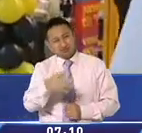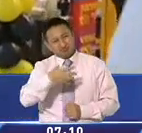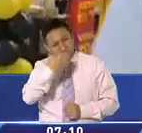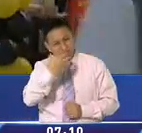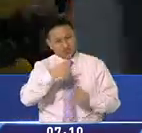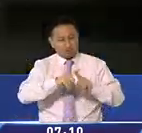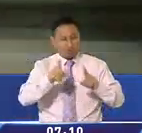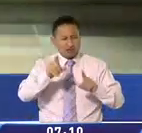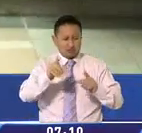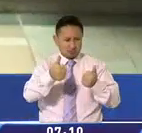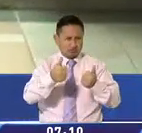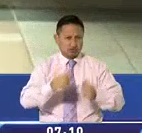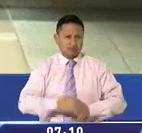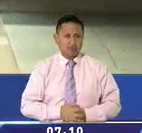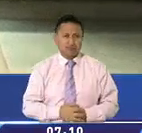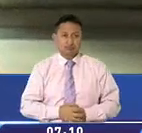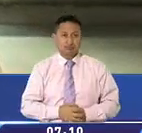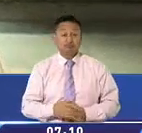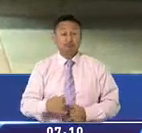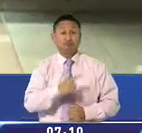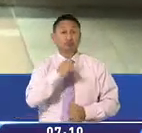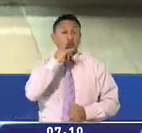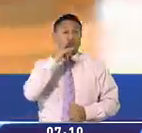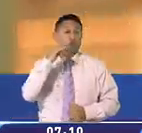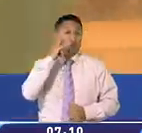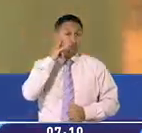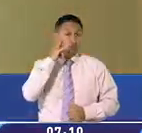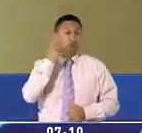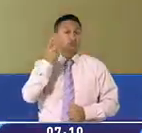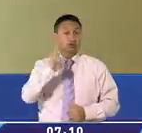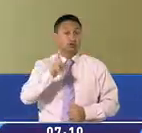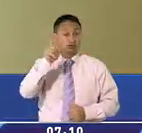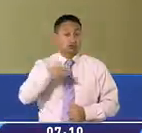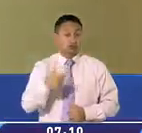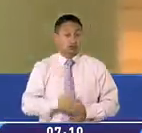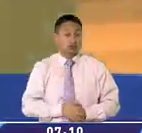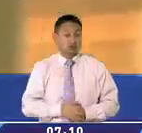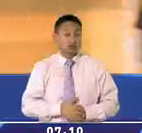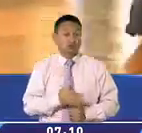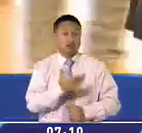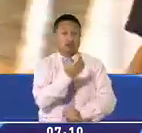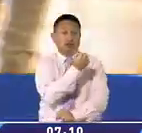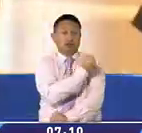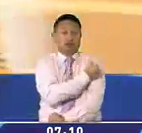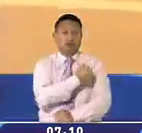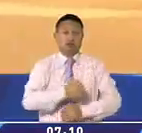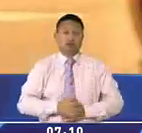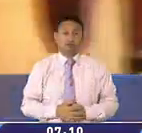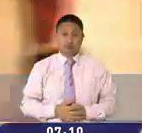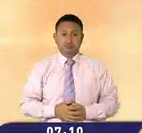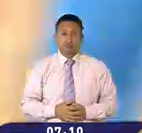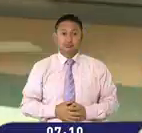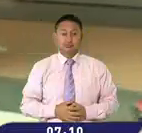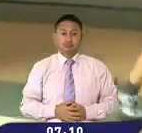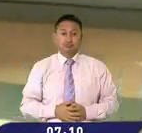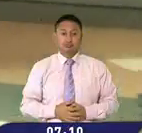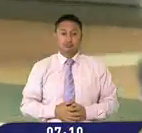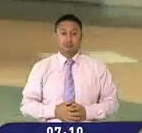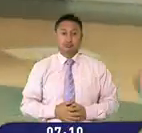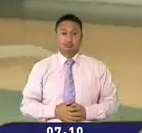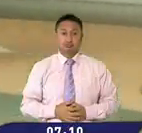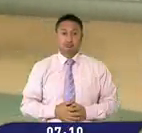ello, los niños también. Contra viento y pandemia. Con cámara de Juan Bustamante,